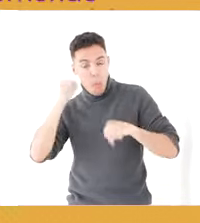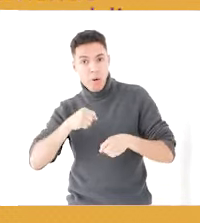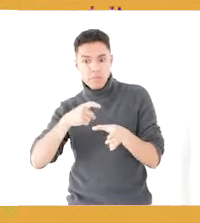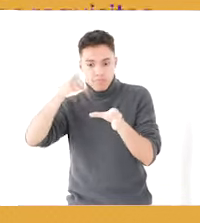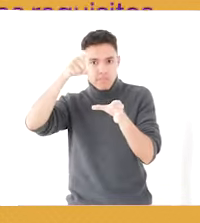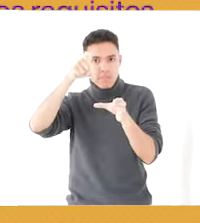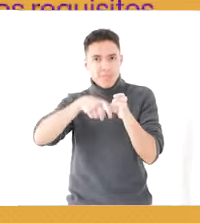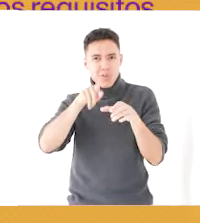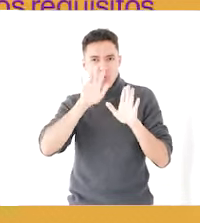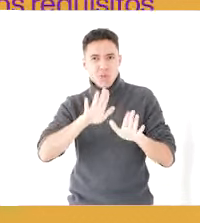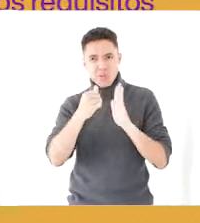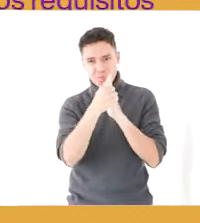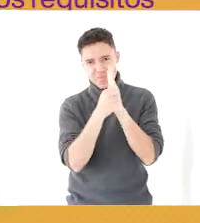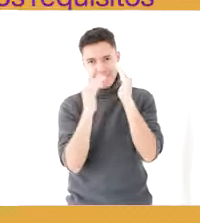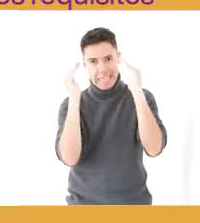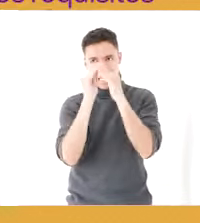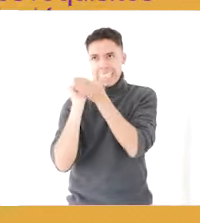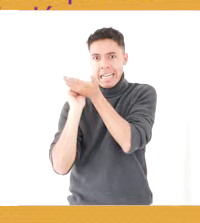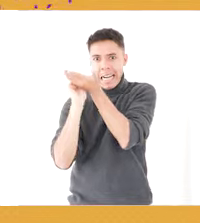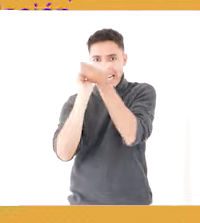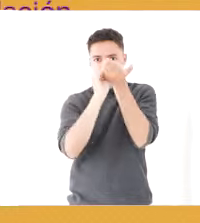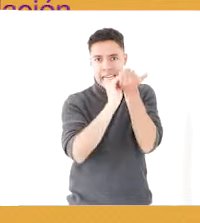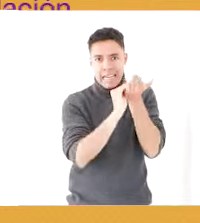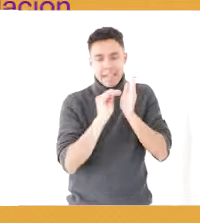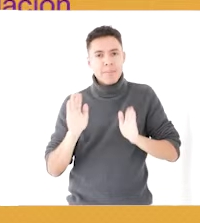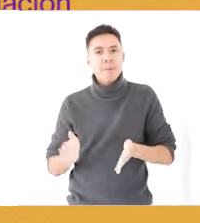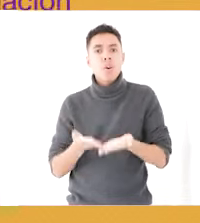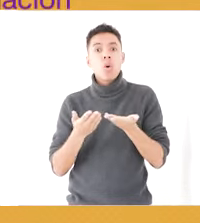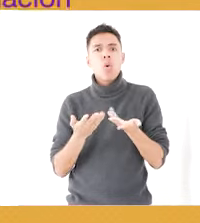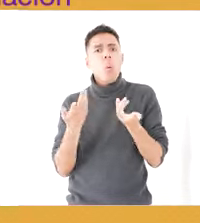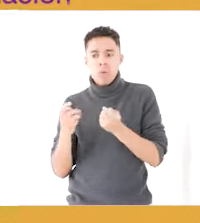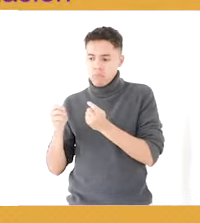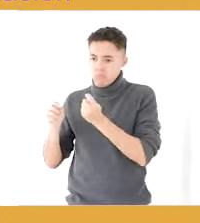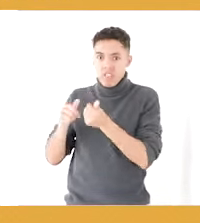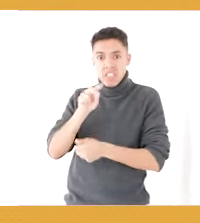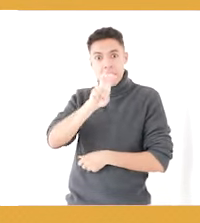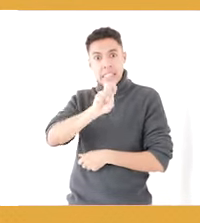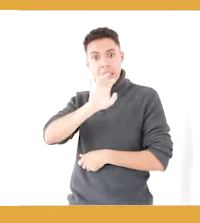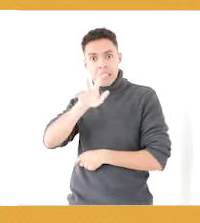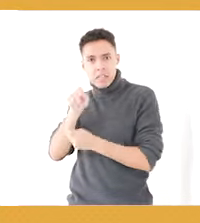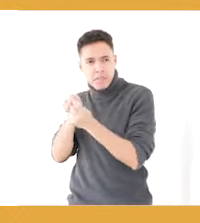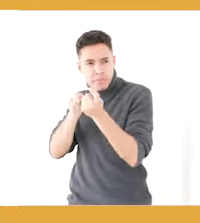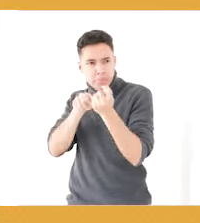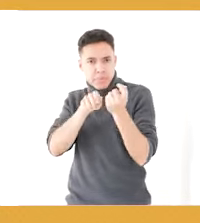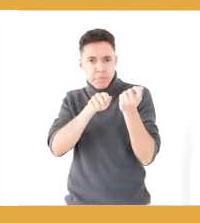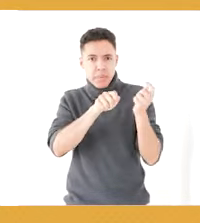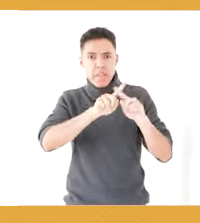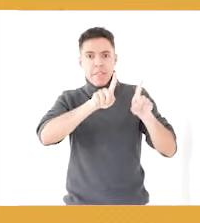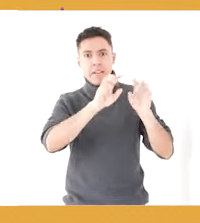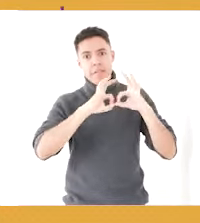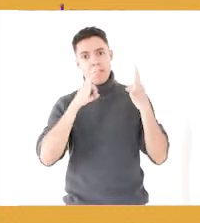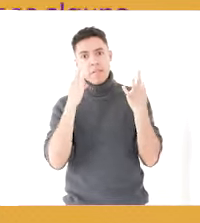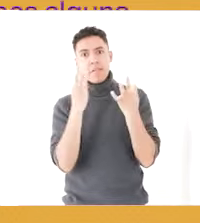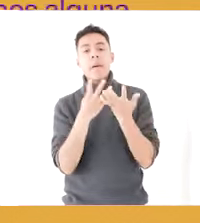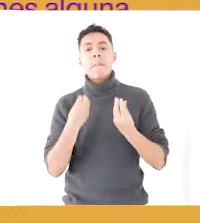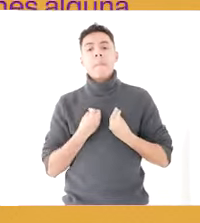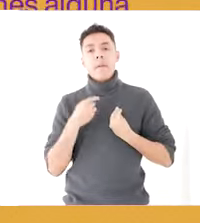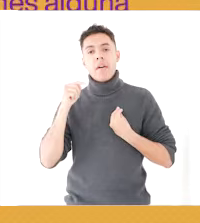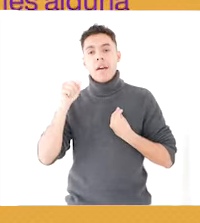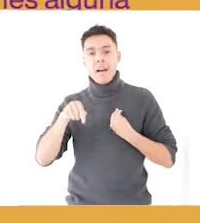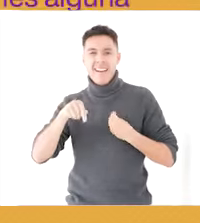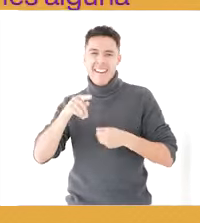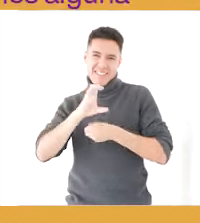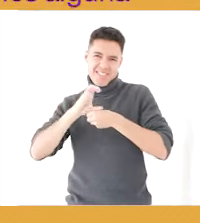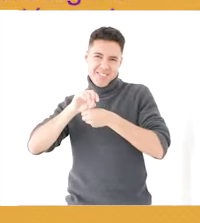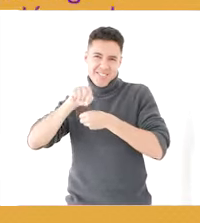a los mosquerunos a postularse en el programa de mejoramiento de vivienda, a través del cual se entregarán 75 subsidios para familias que